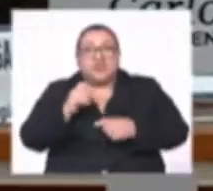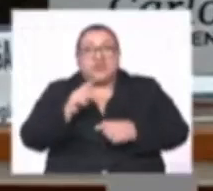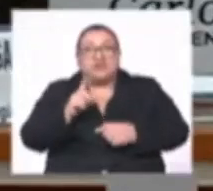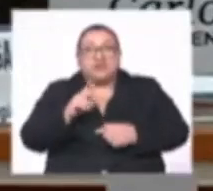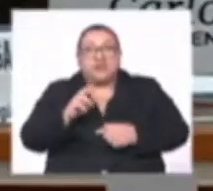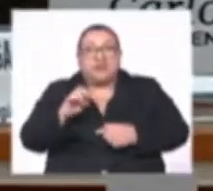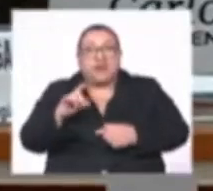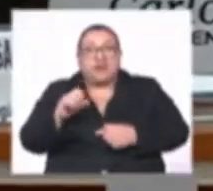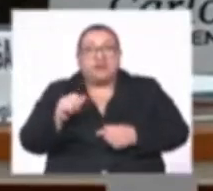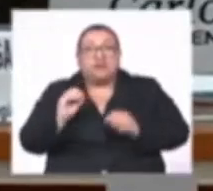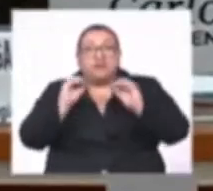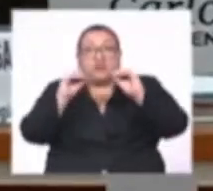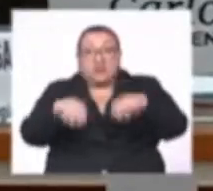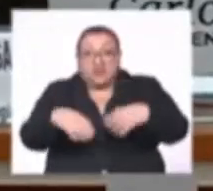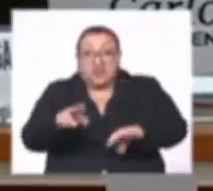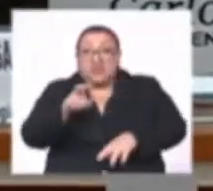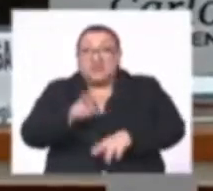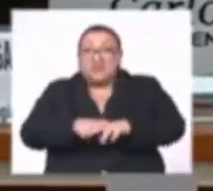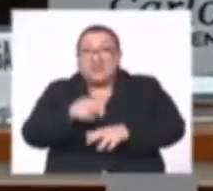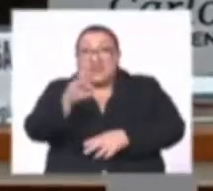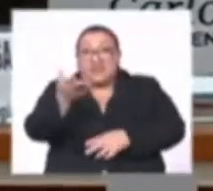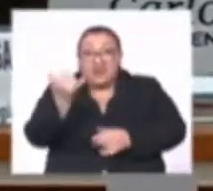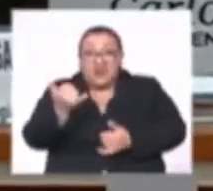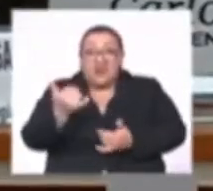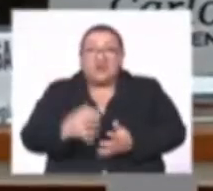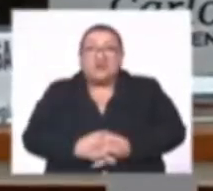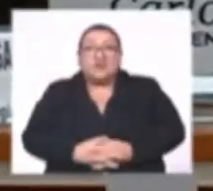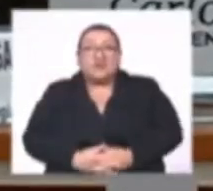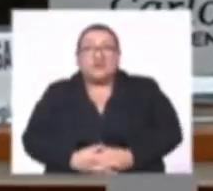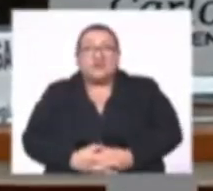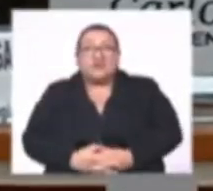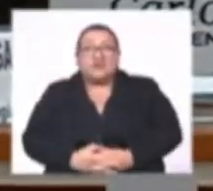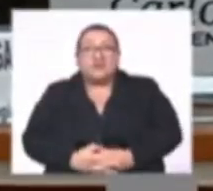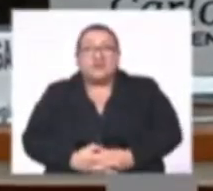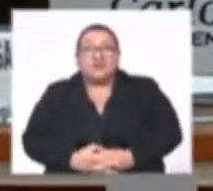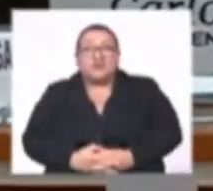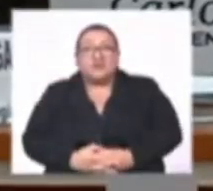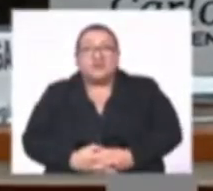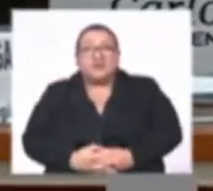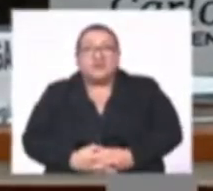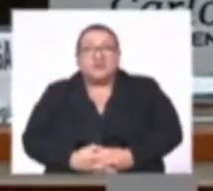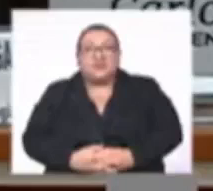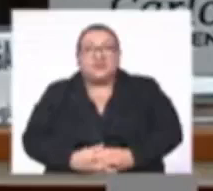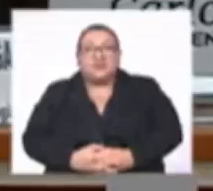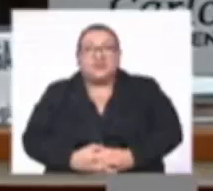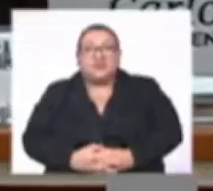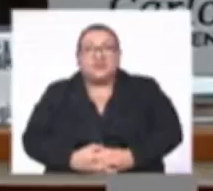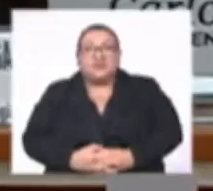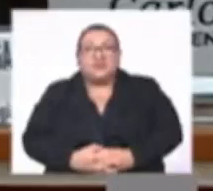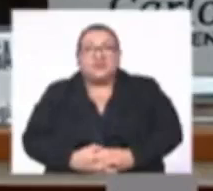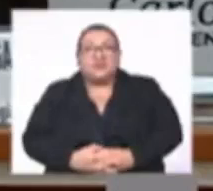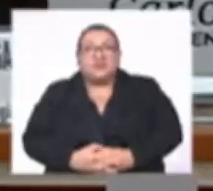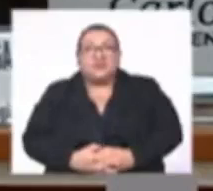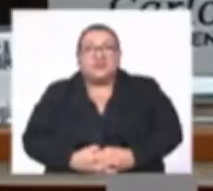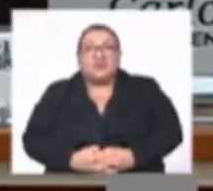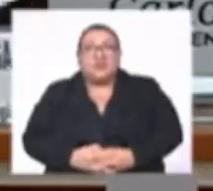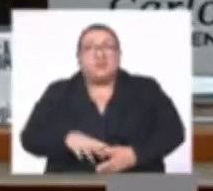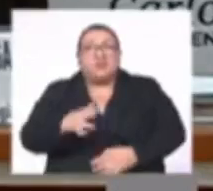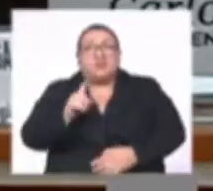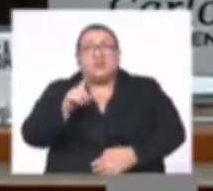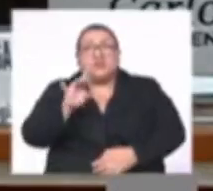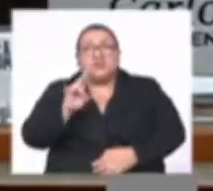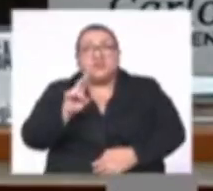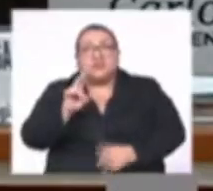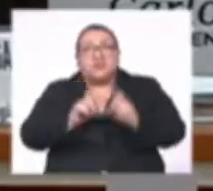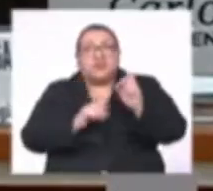Ceballos Madariaga, ubicado ya en su respectivo lugar. Hay una serie de invitados, aproximadamente 17 según la agenda, y